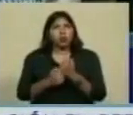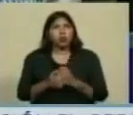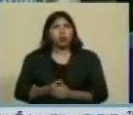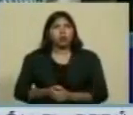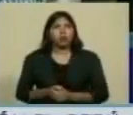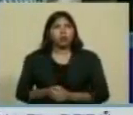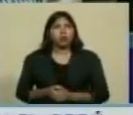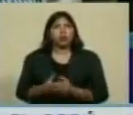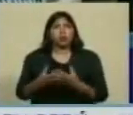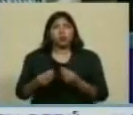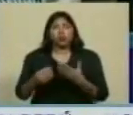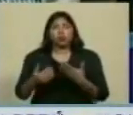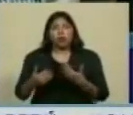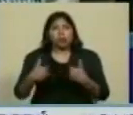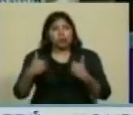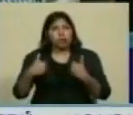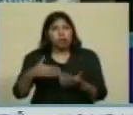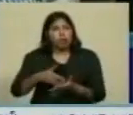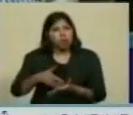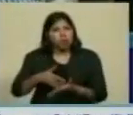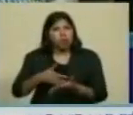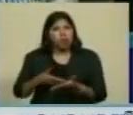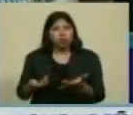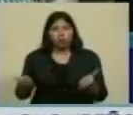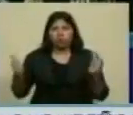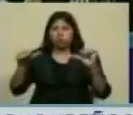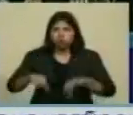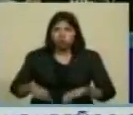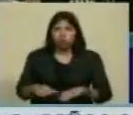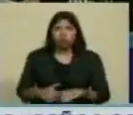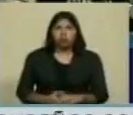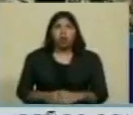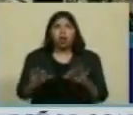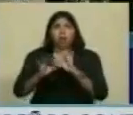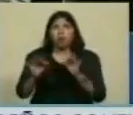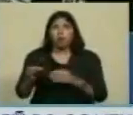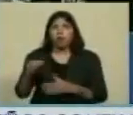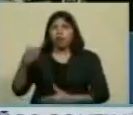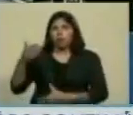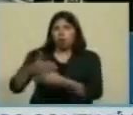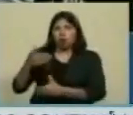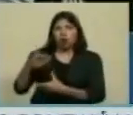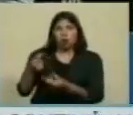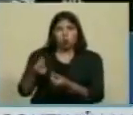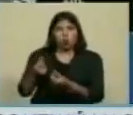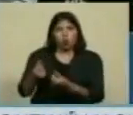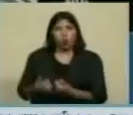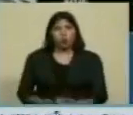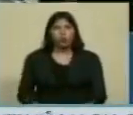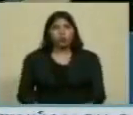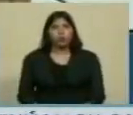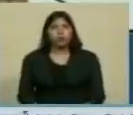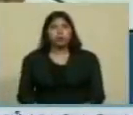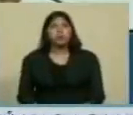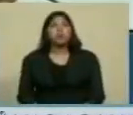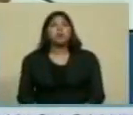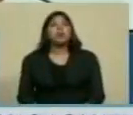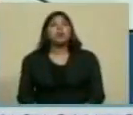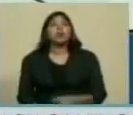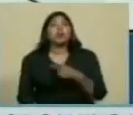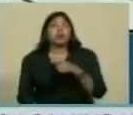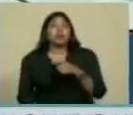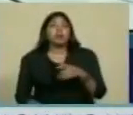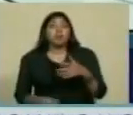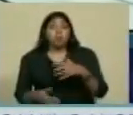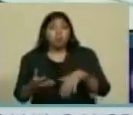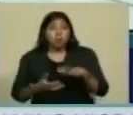los bombardeos de la guerra no convencional que se ha planteado contra Venezuela. Y tanto en las guerras convencionales